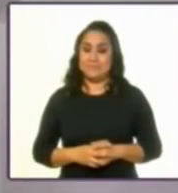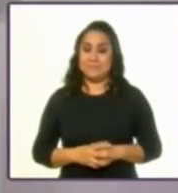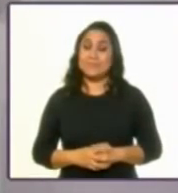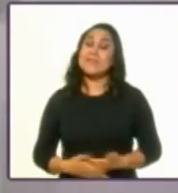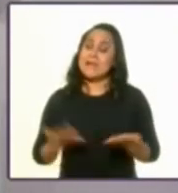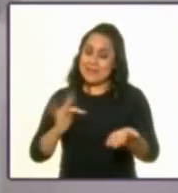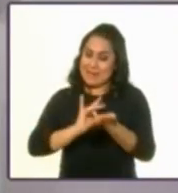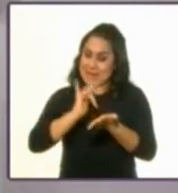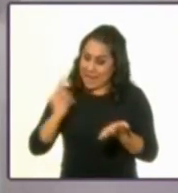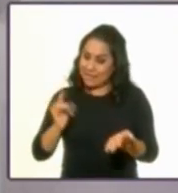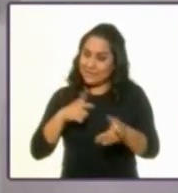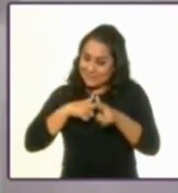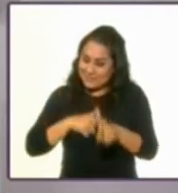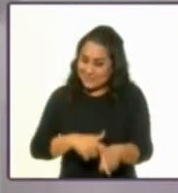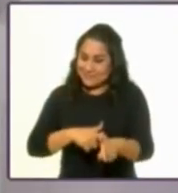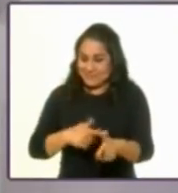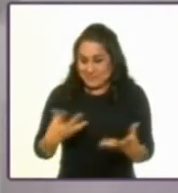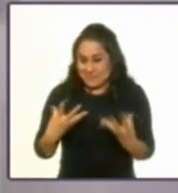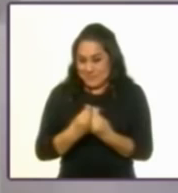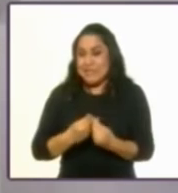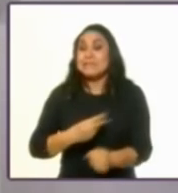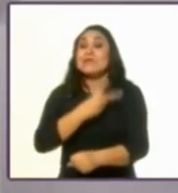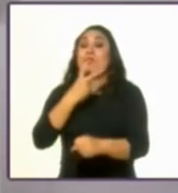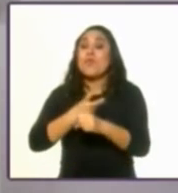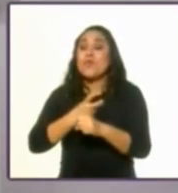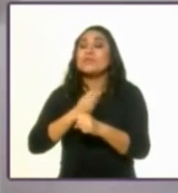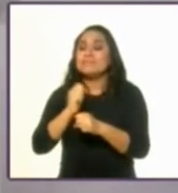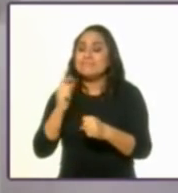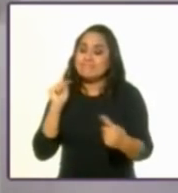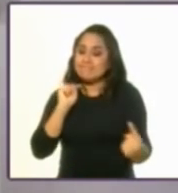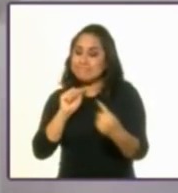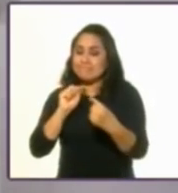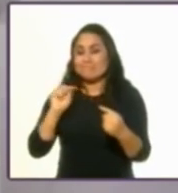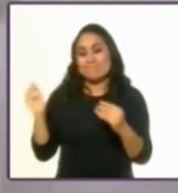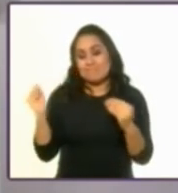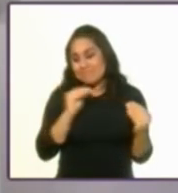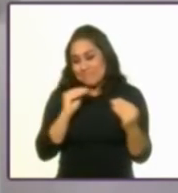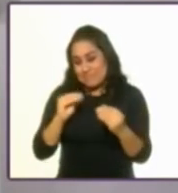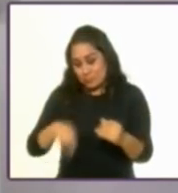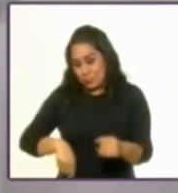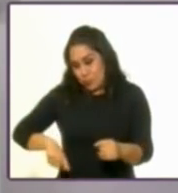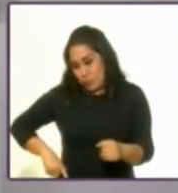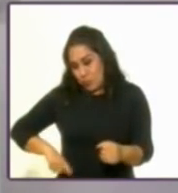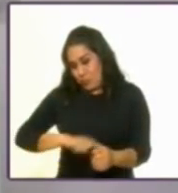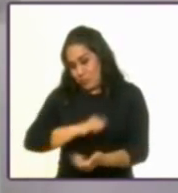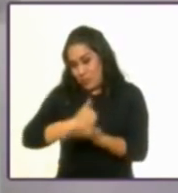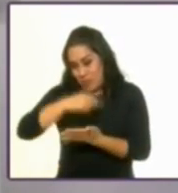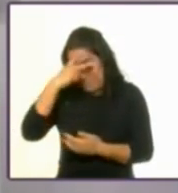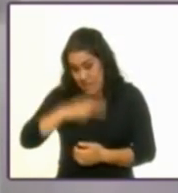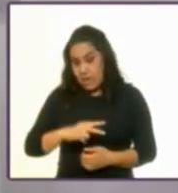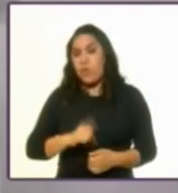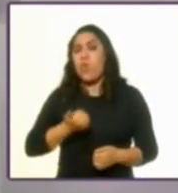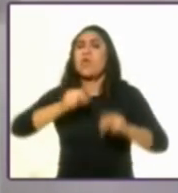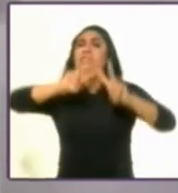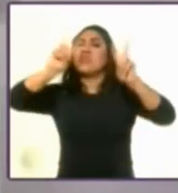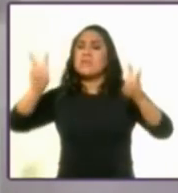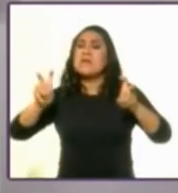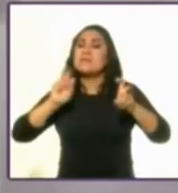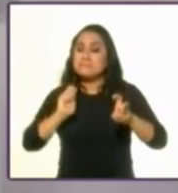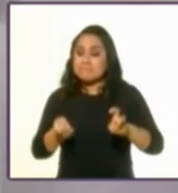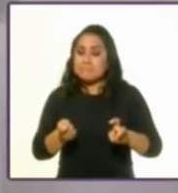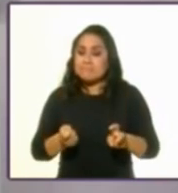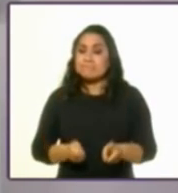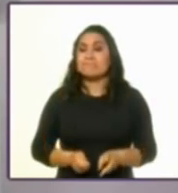gracias por continuar con nosotros en este segundo debate por la jefatura de gobierno de la ciudad de mexico el siguiente tema es desarrollo